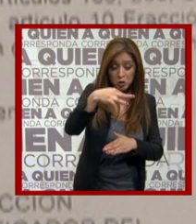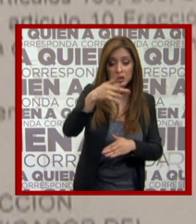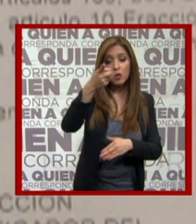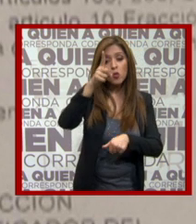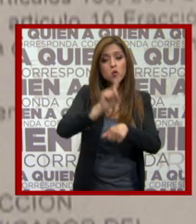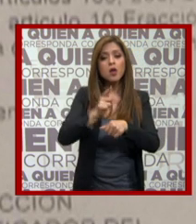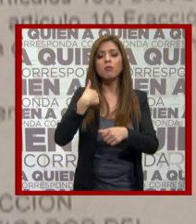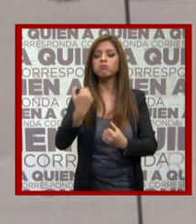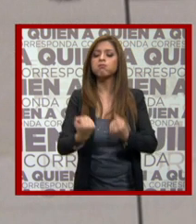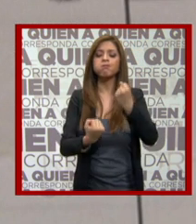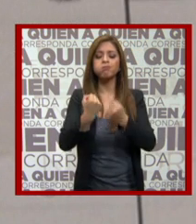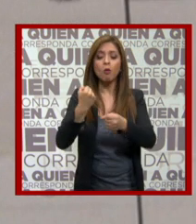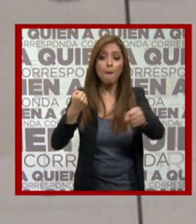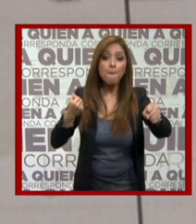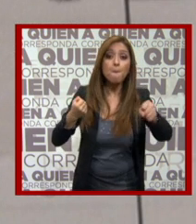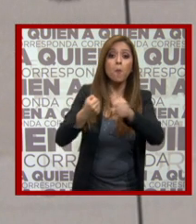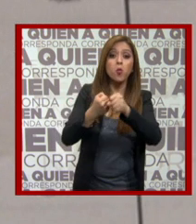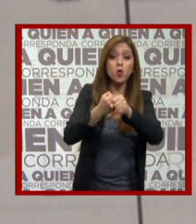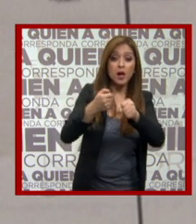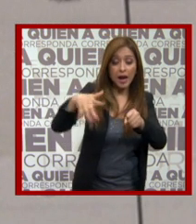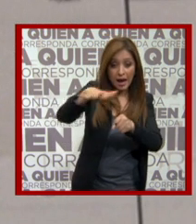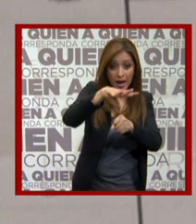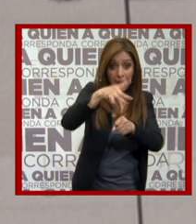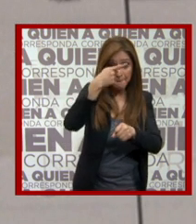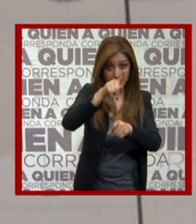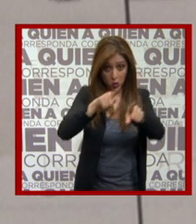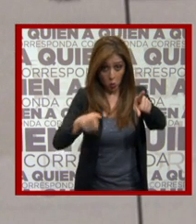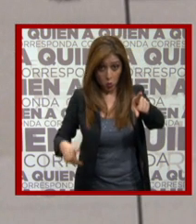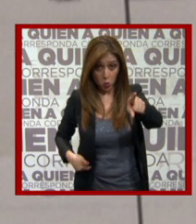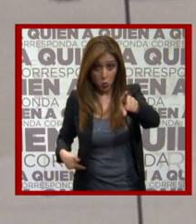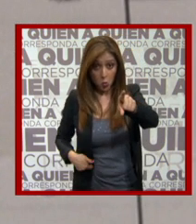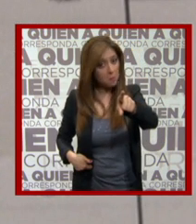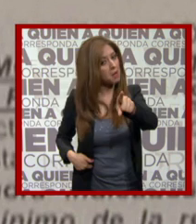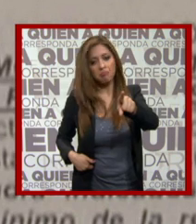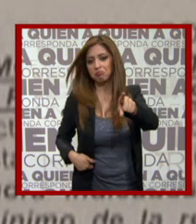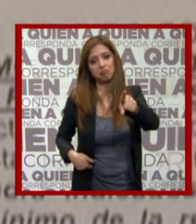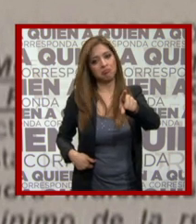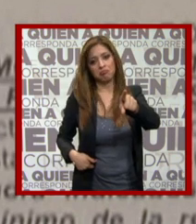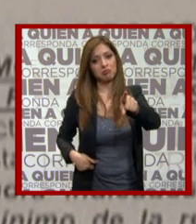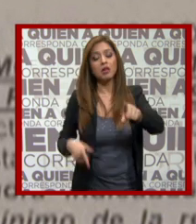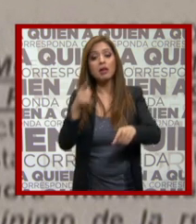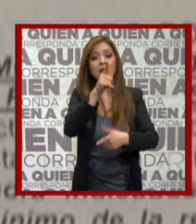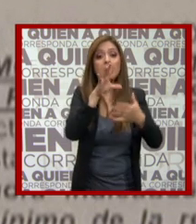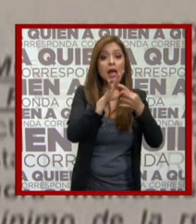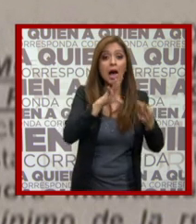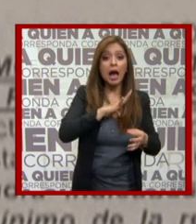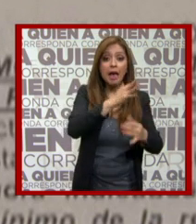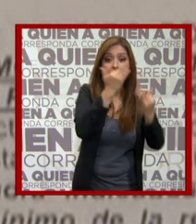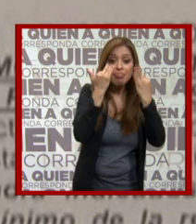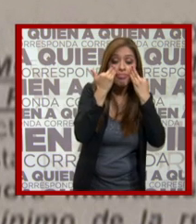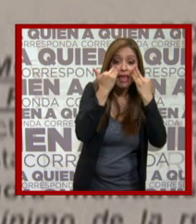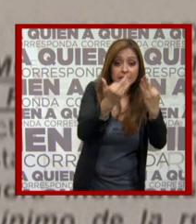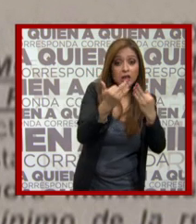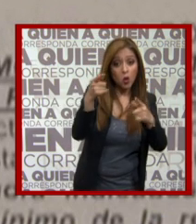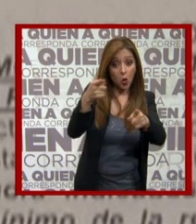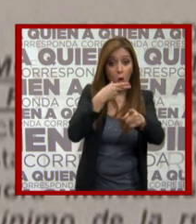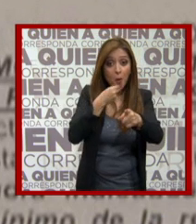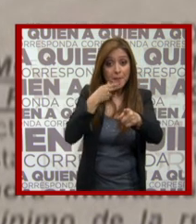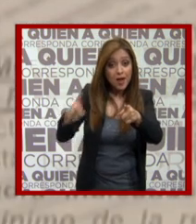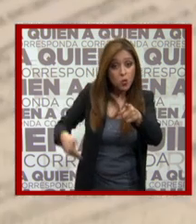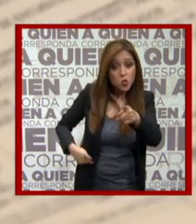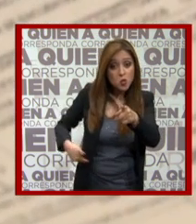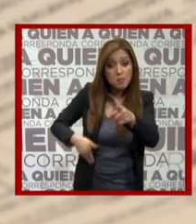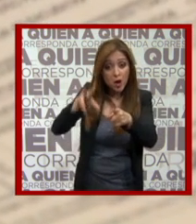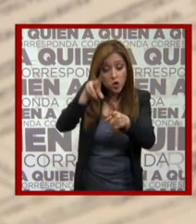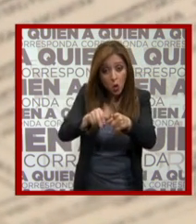percance automovilístico en un bulevar de la ciudad, pero él no fue el culpable del mismo, además de que dijo tener testigos que aseguraron que él no tuvo la